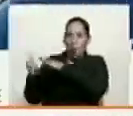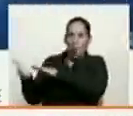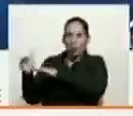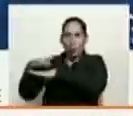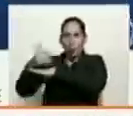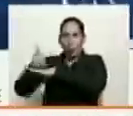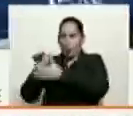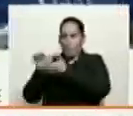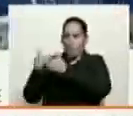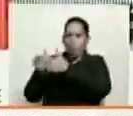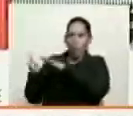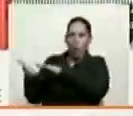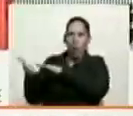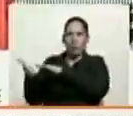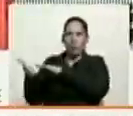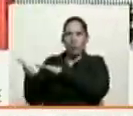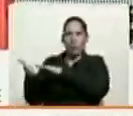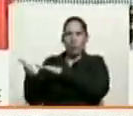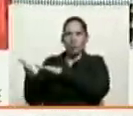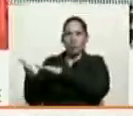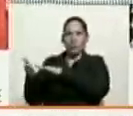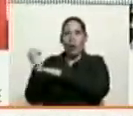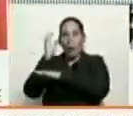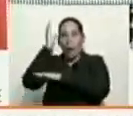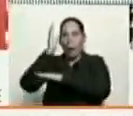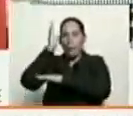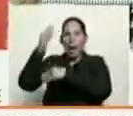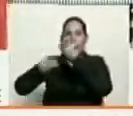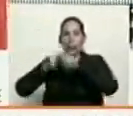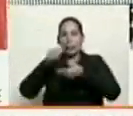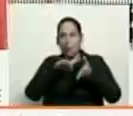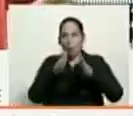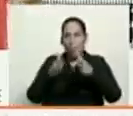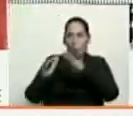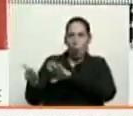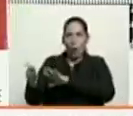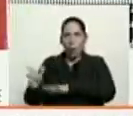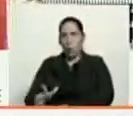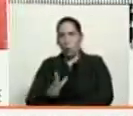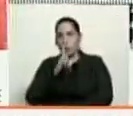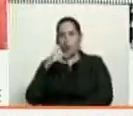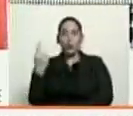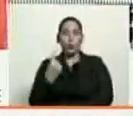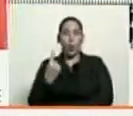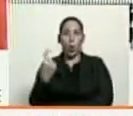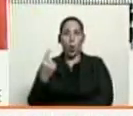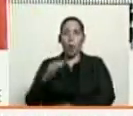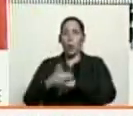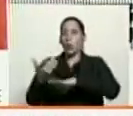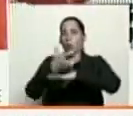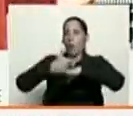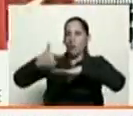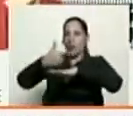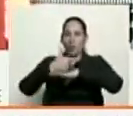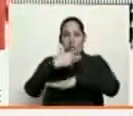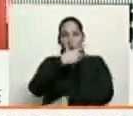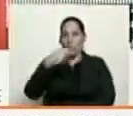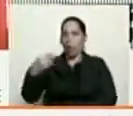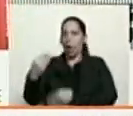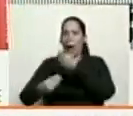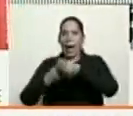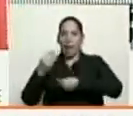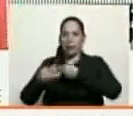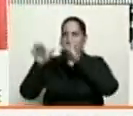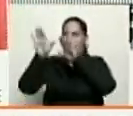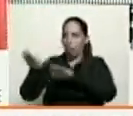como un estado genocida capaz de cometer los crímenes más horrendos solo porque los gobiernos no hacen lo que ellos